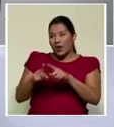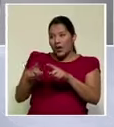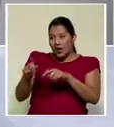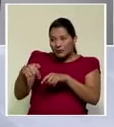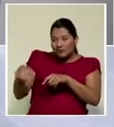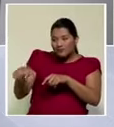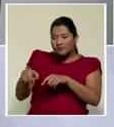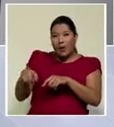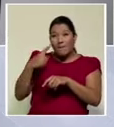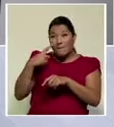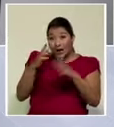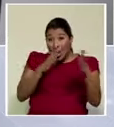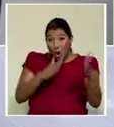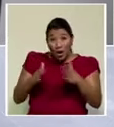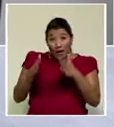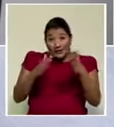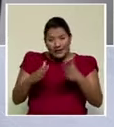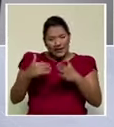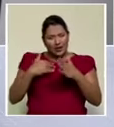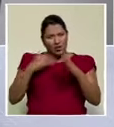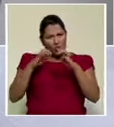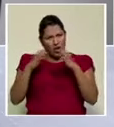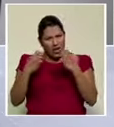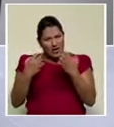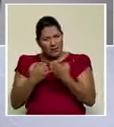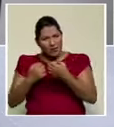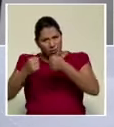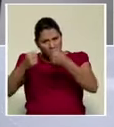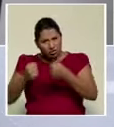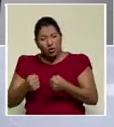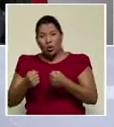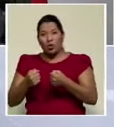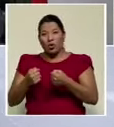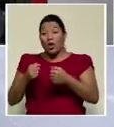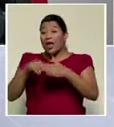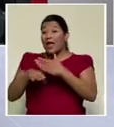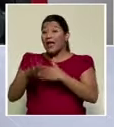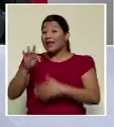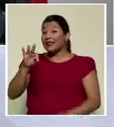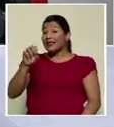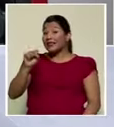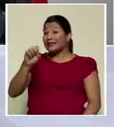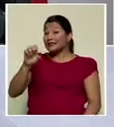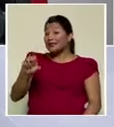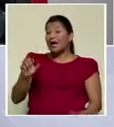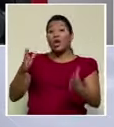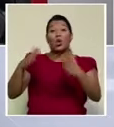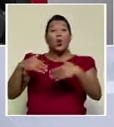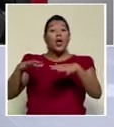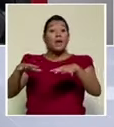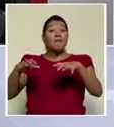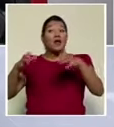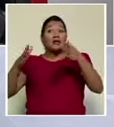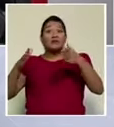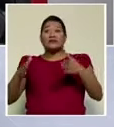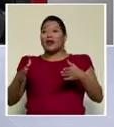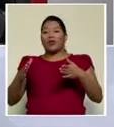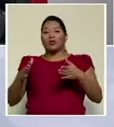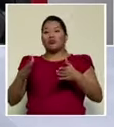solvente. No hay en el Tribunal Supremo de Elecciones magistrados improvisados. Todas las personas que están